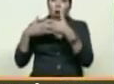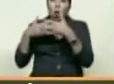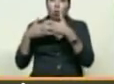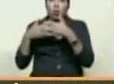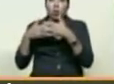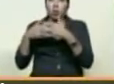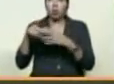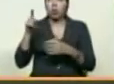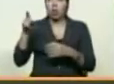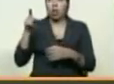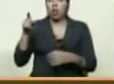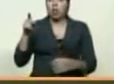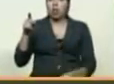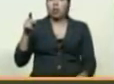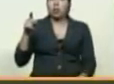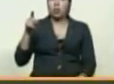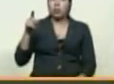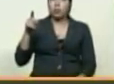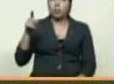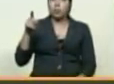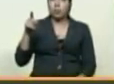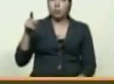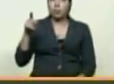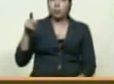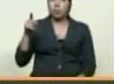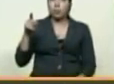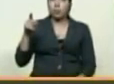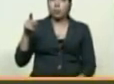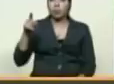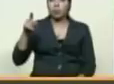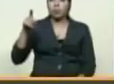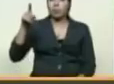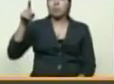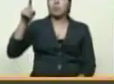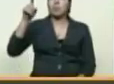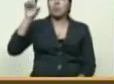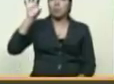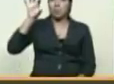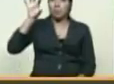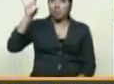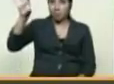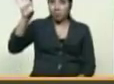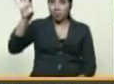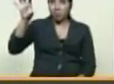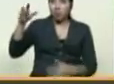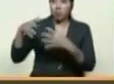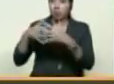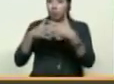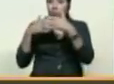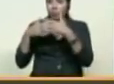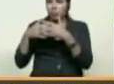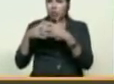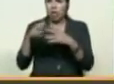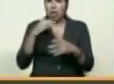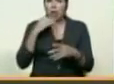por donde nace el sol del Esequibo, por allá mismo. No podemos